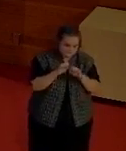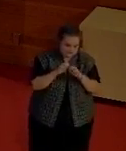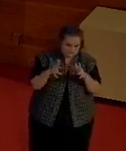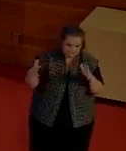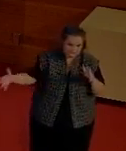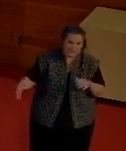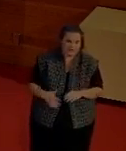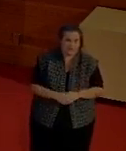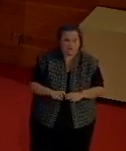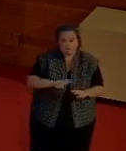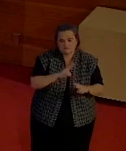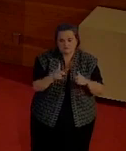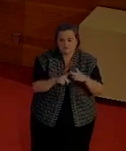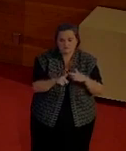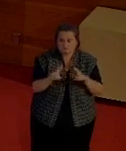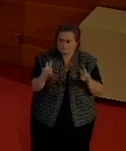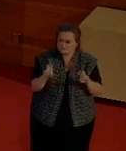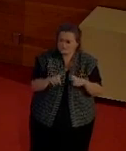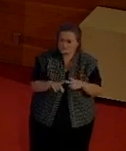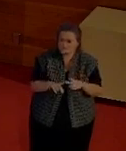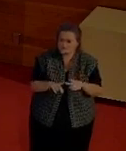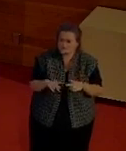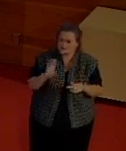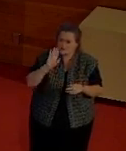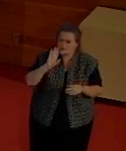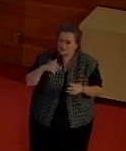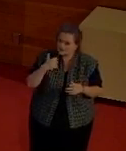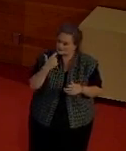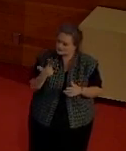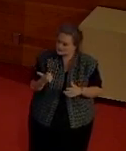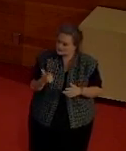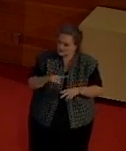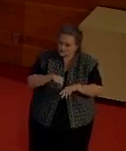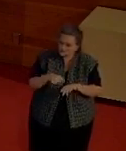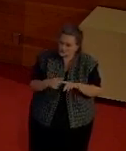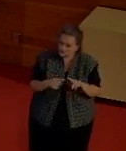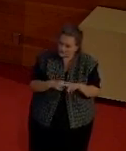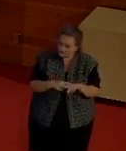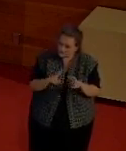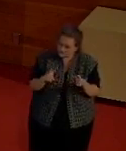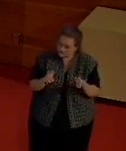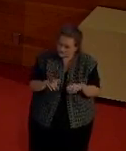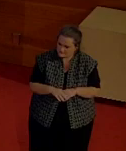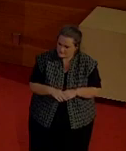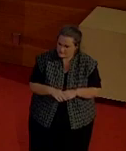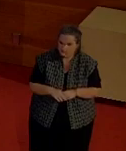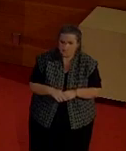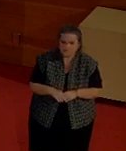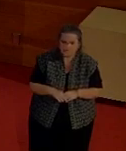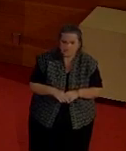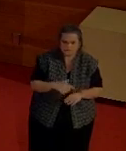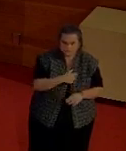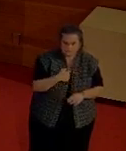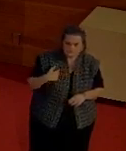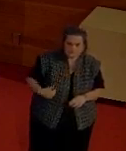cosa es el hecho de has estado mencionando durante esta hora y media que eso china es un